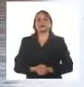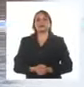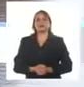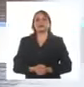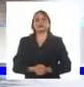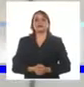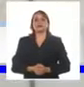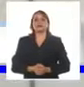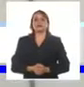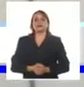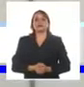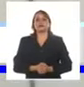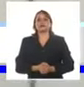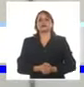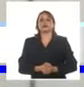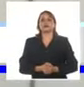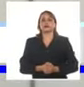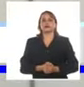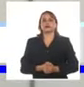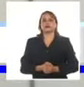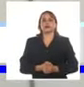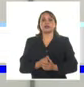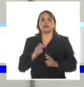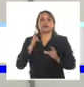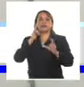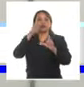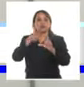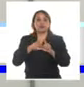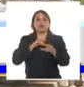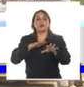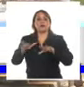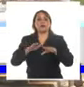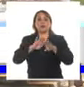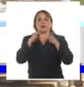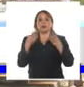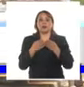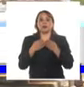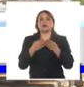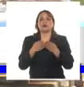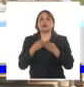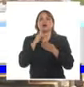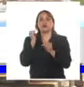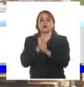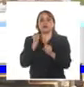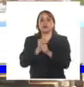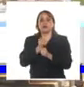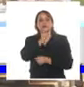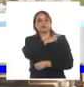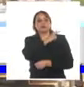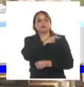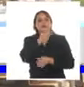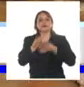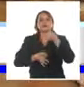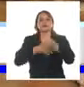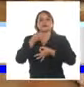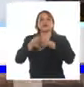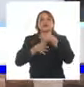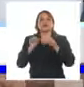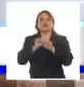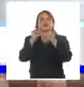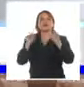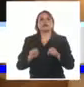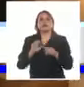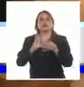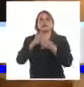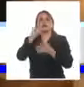La logística del gas licuado del petróleo alista su infraestructura. Autoridades aseguran que el sistema